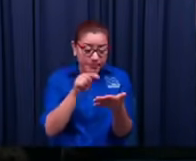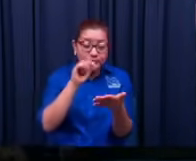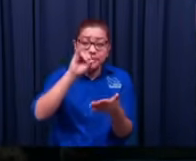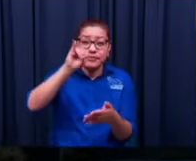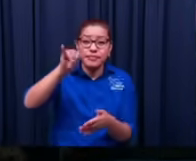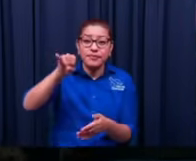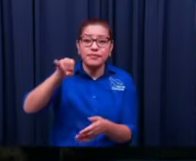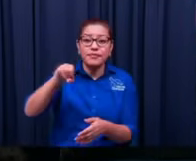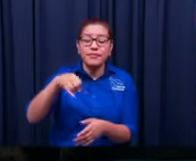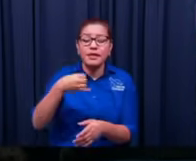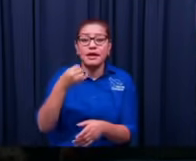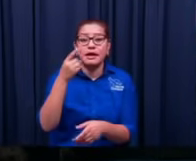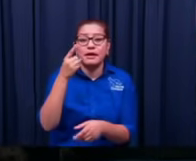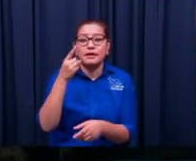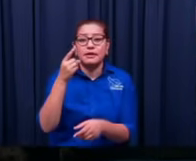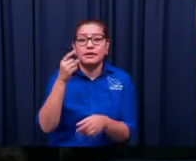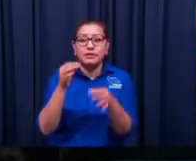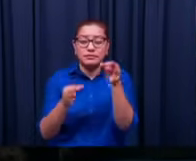aparece.